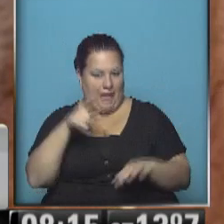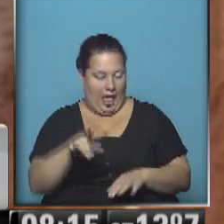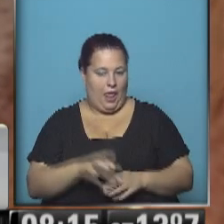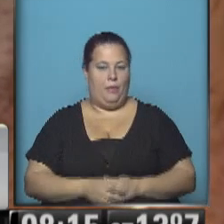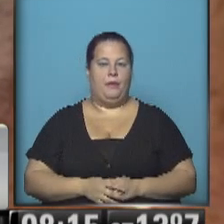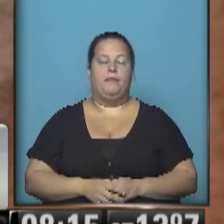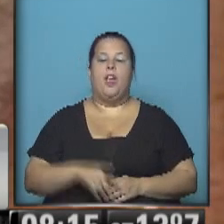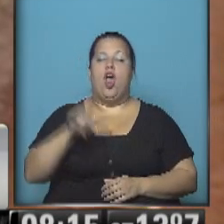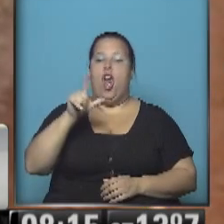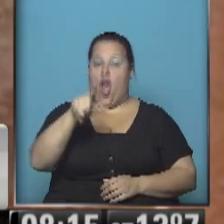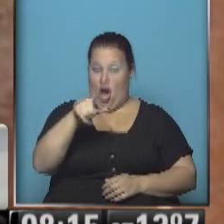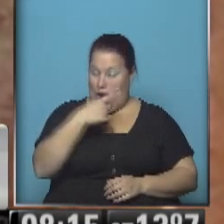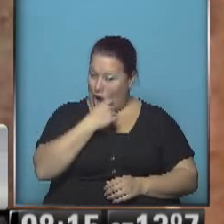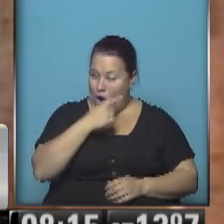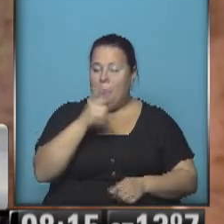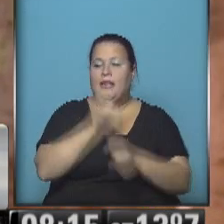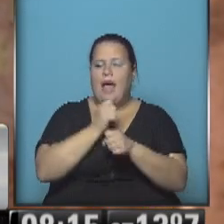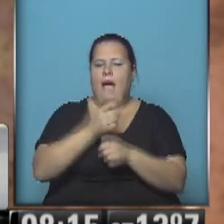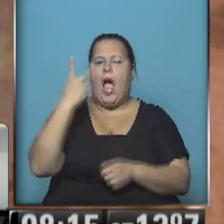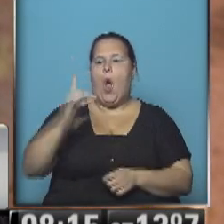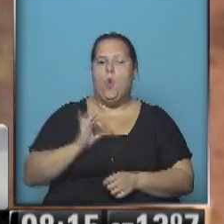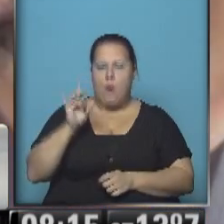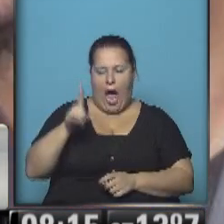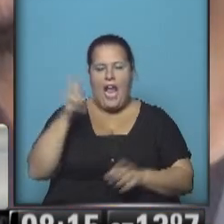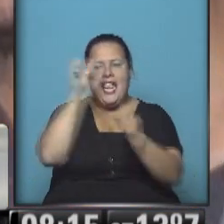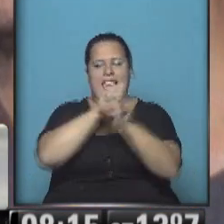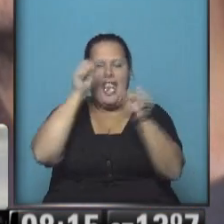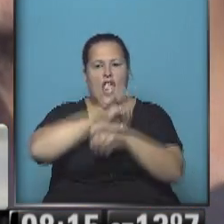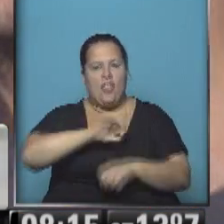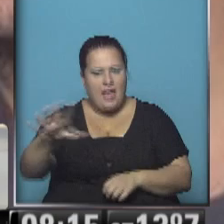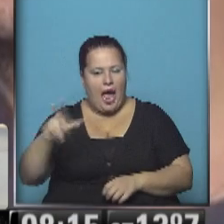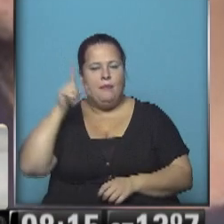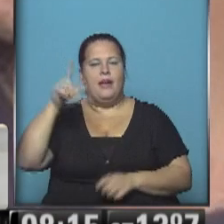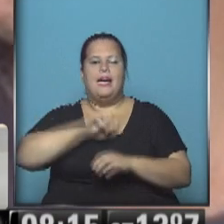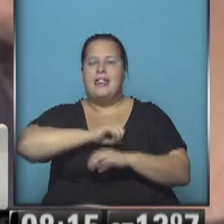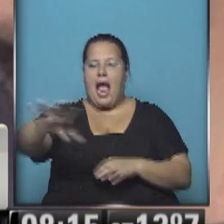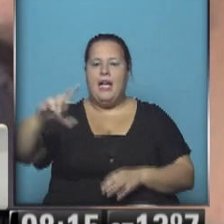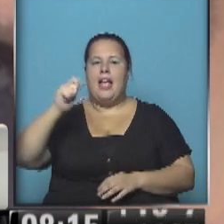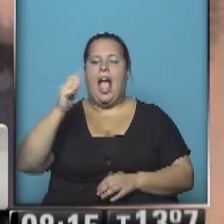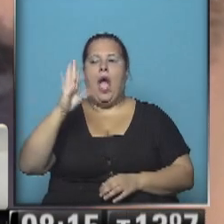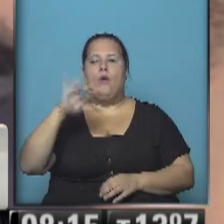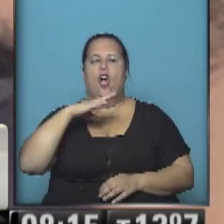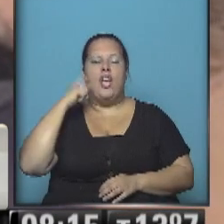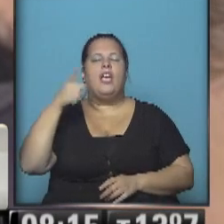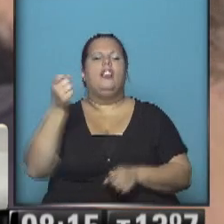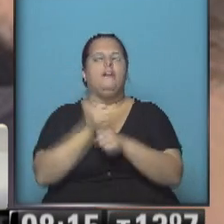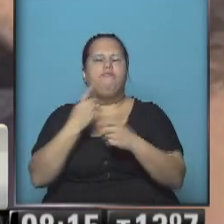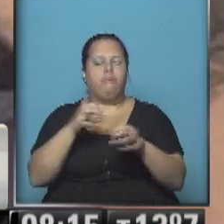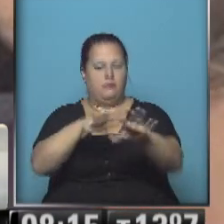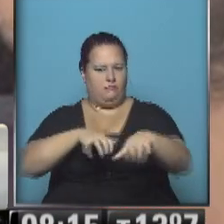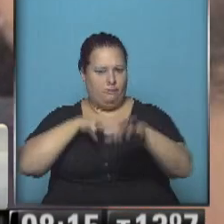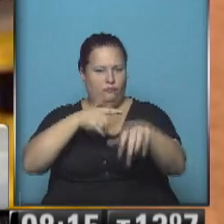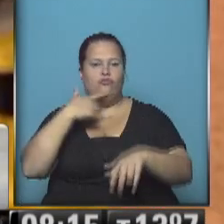lópez menéndez trabaja desde hace un año como ingeniero agrónomo en la chacra acá voy y que se dedica al cultivo